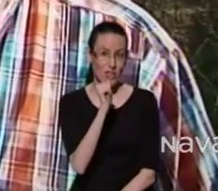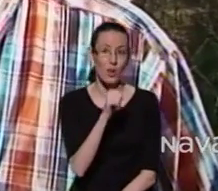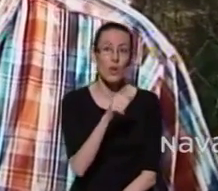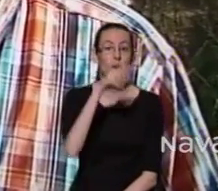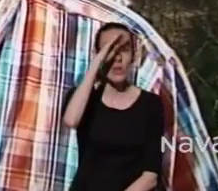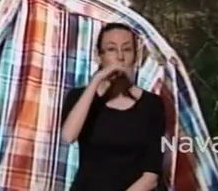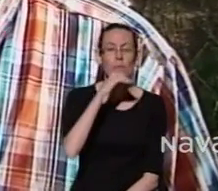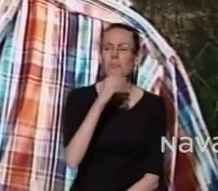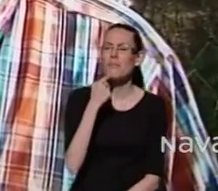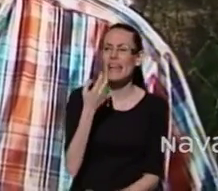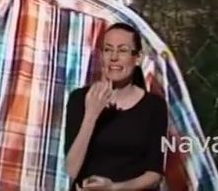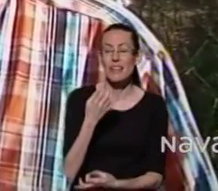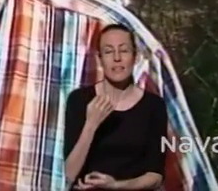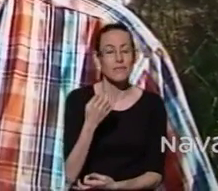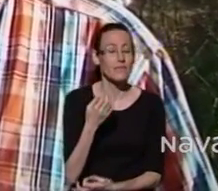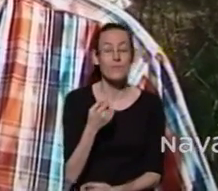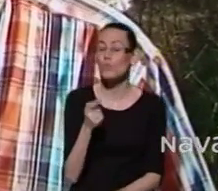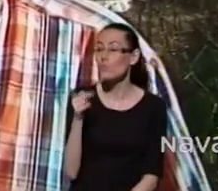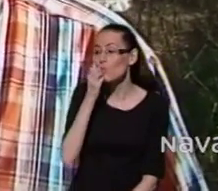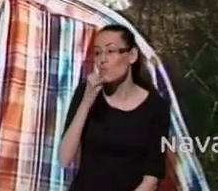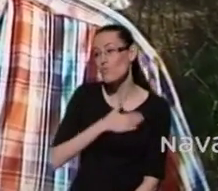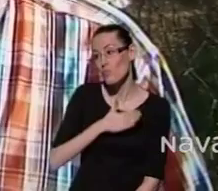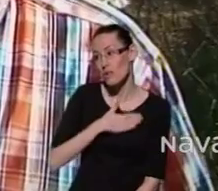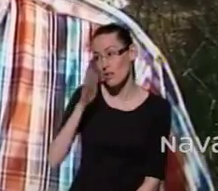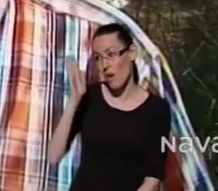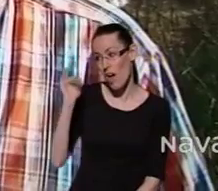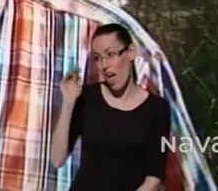pórtate bien y adiós para siempre.